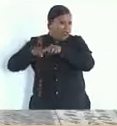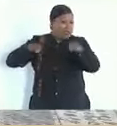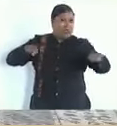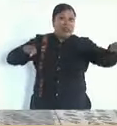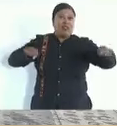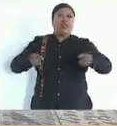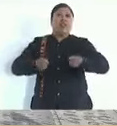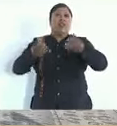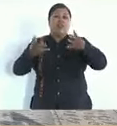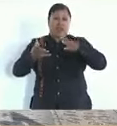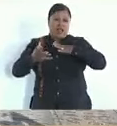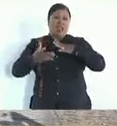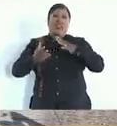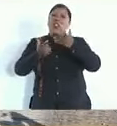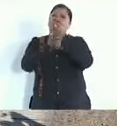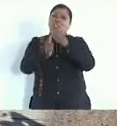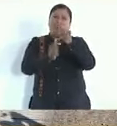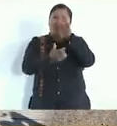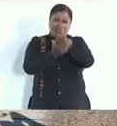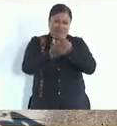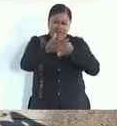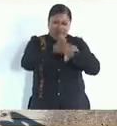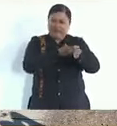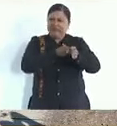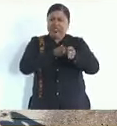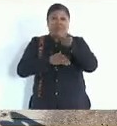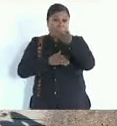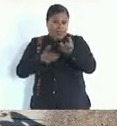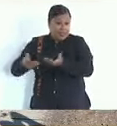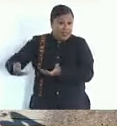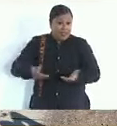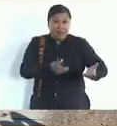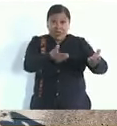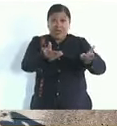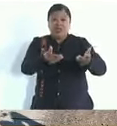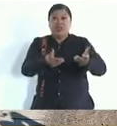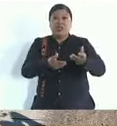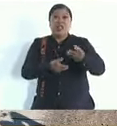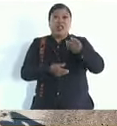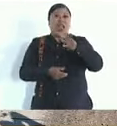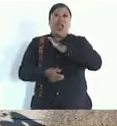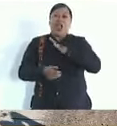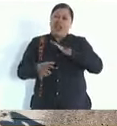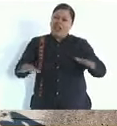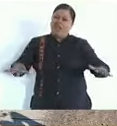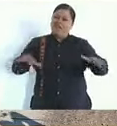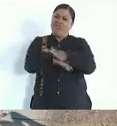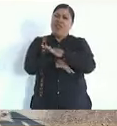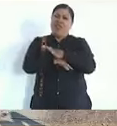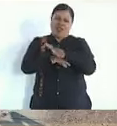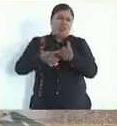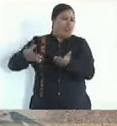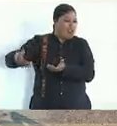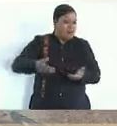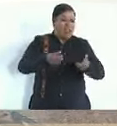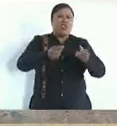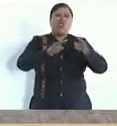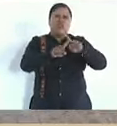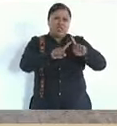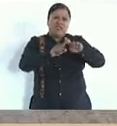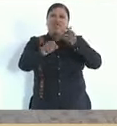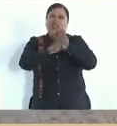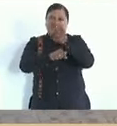red federal libre de peaje en Oaxaca. Estos caminos no solo han transformado la geografía del estado, sino también la